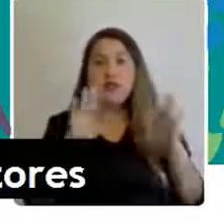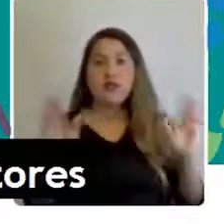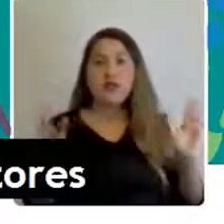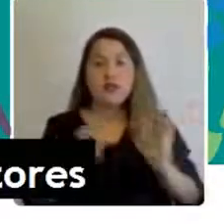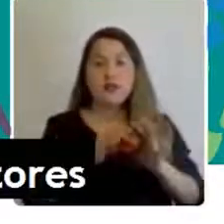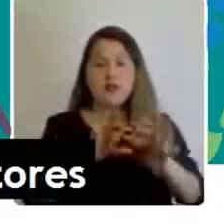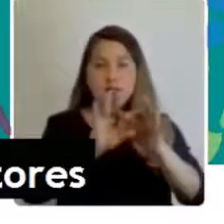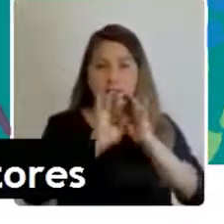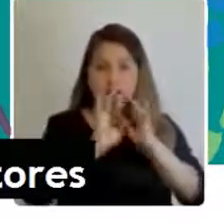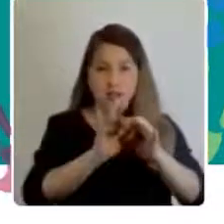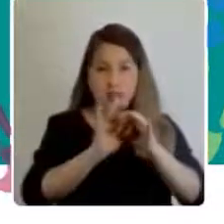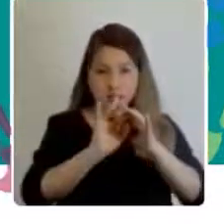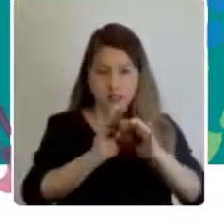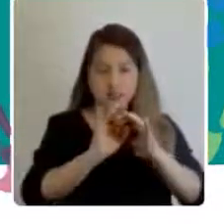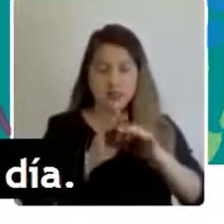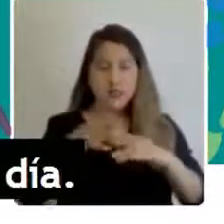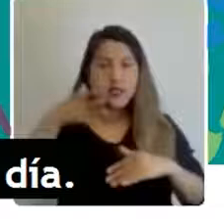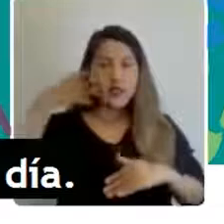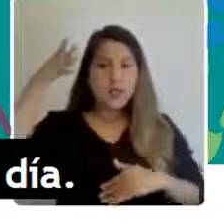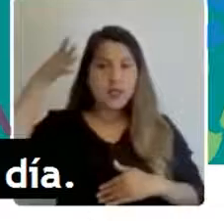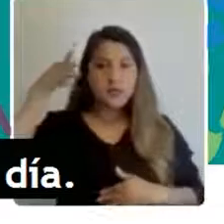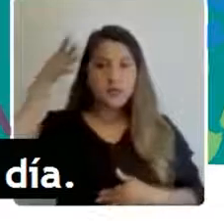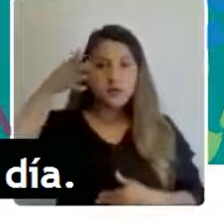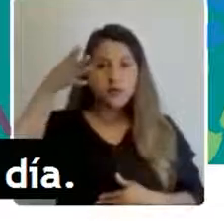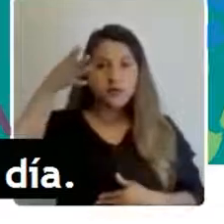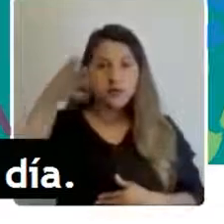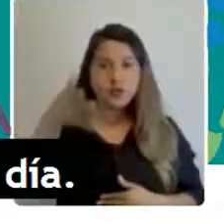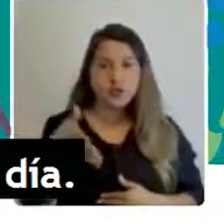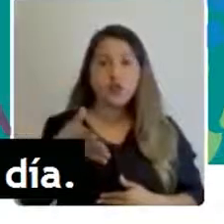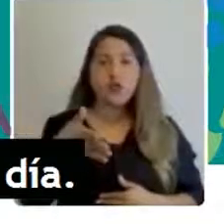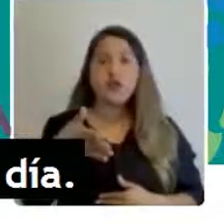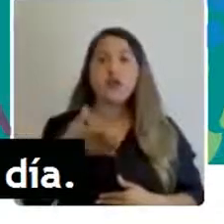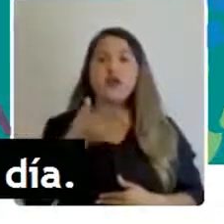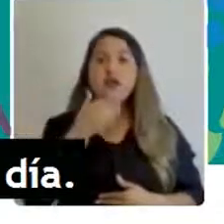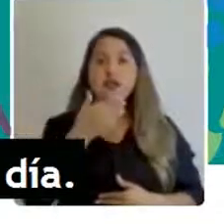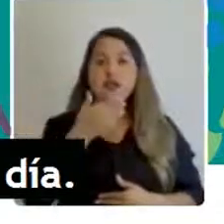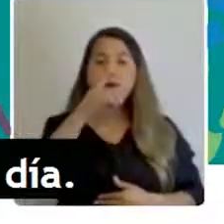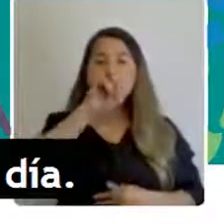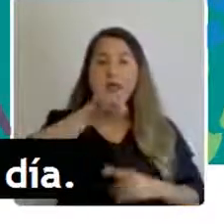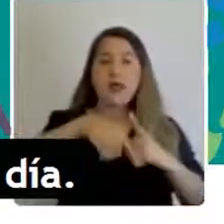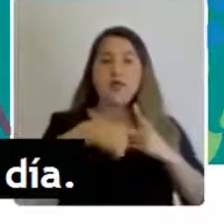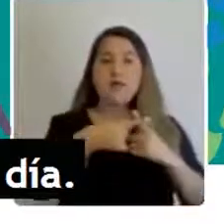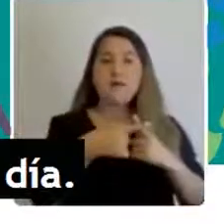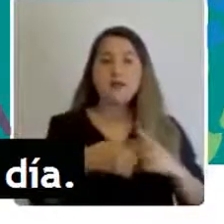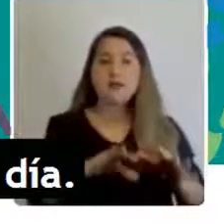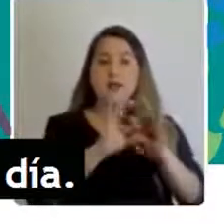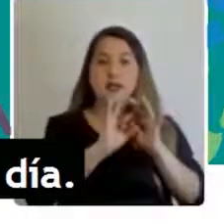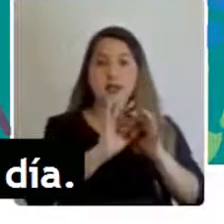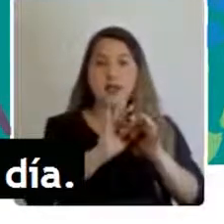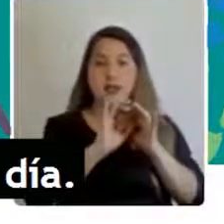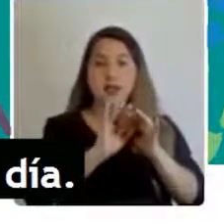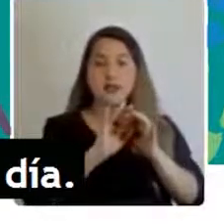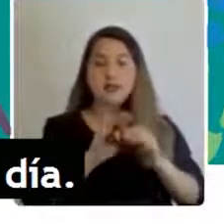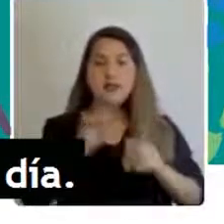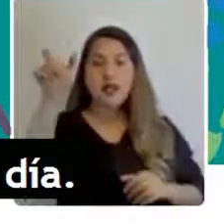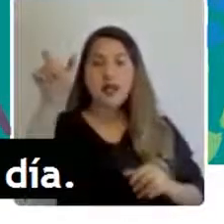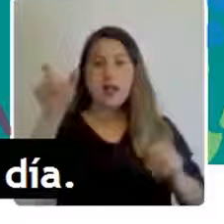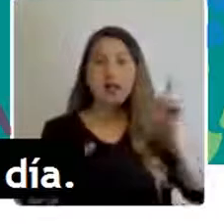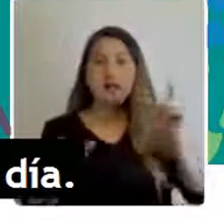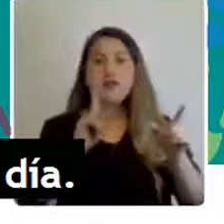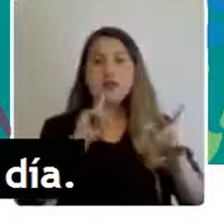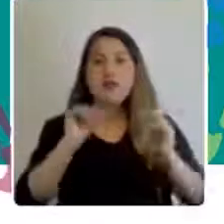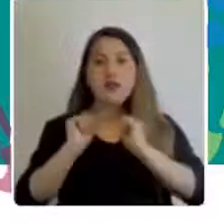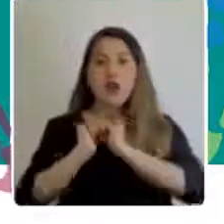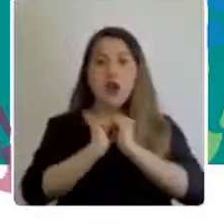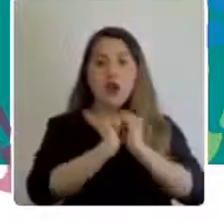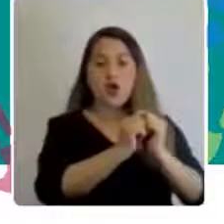a los expositores y muy en particular además a las personas que nos han acompañado hoy